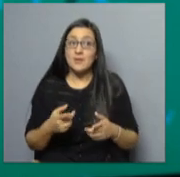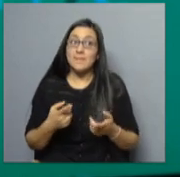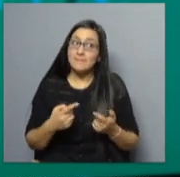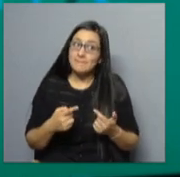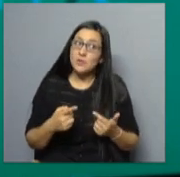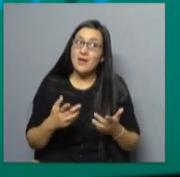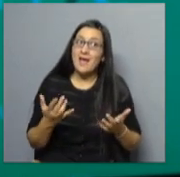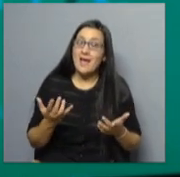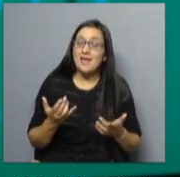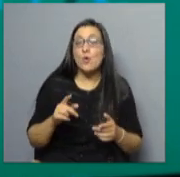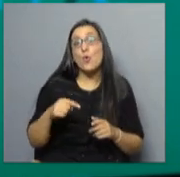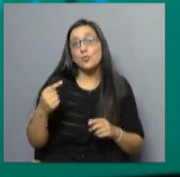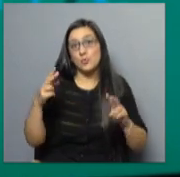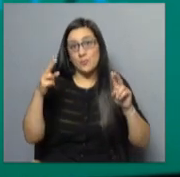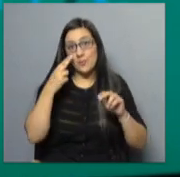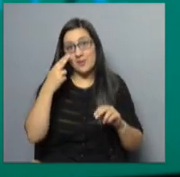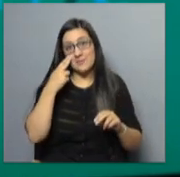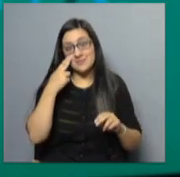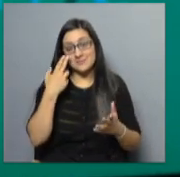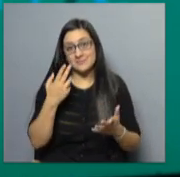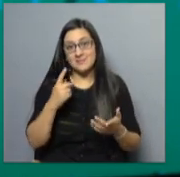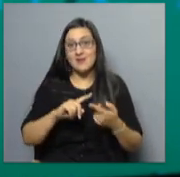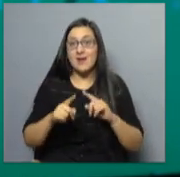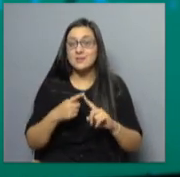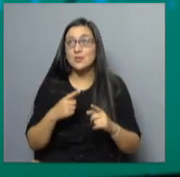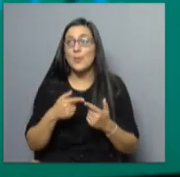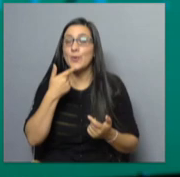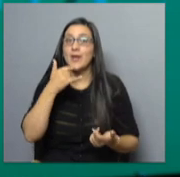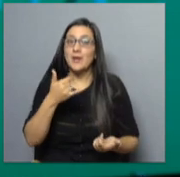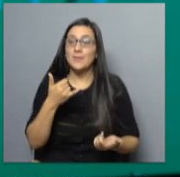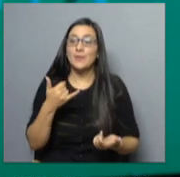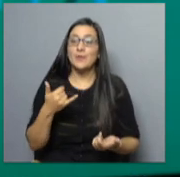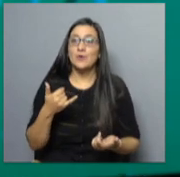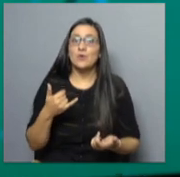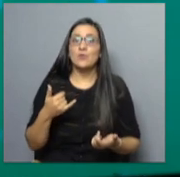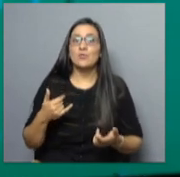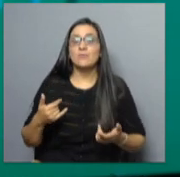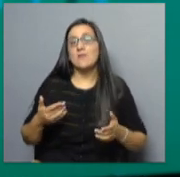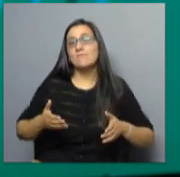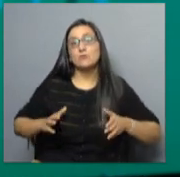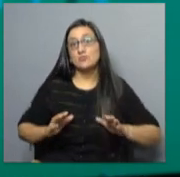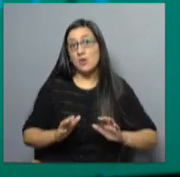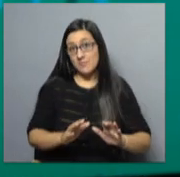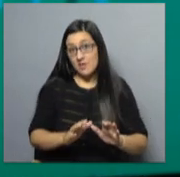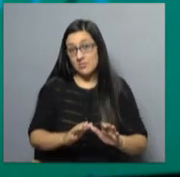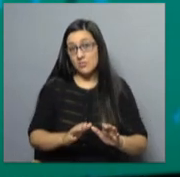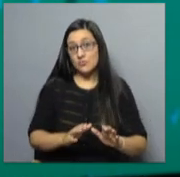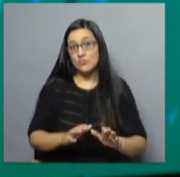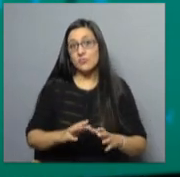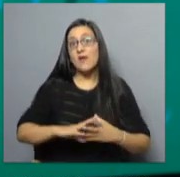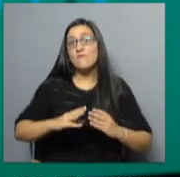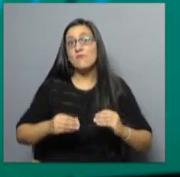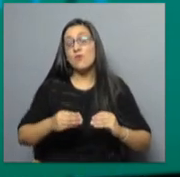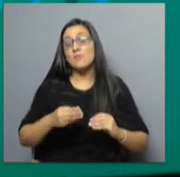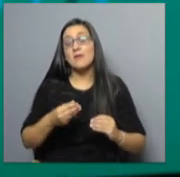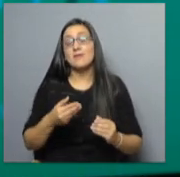otros que están asociados bueno a largas tradiciones de funcionamiento cotidiano a una forma de entender el problema